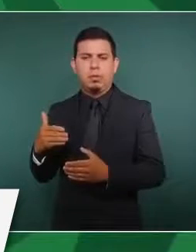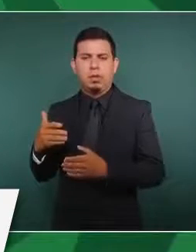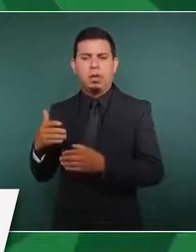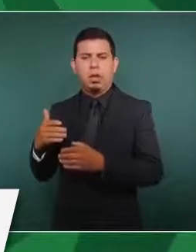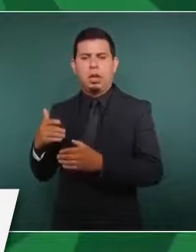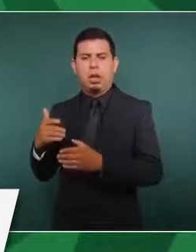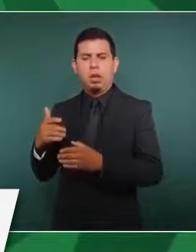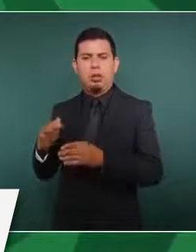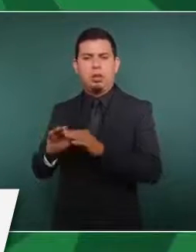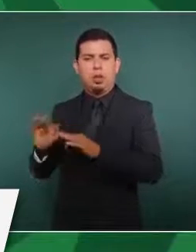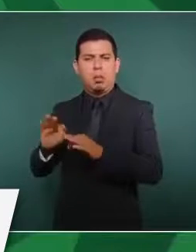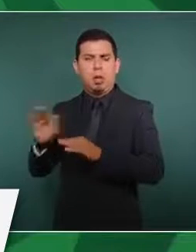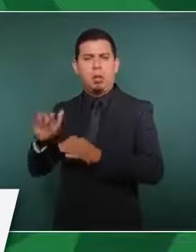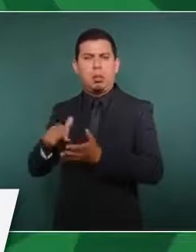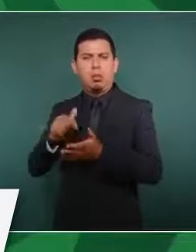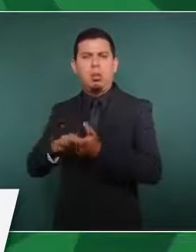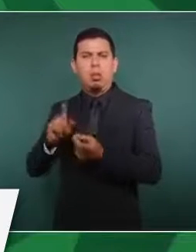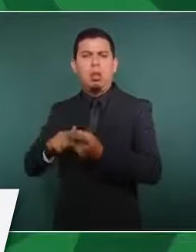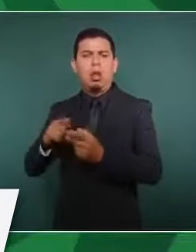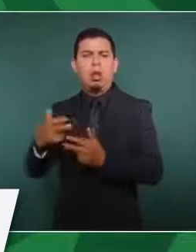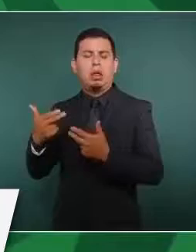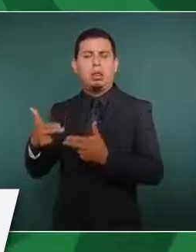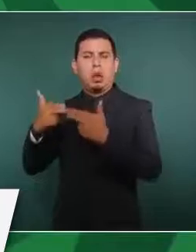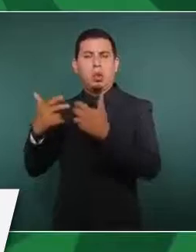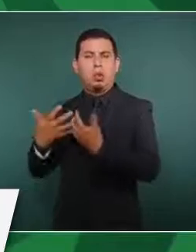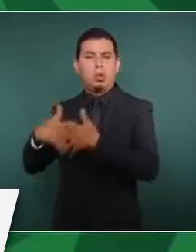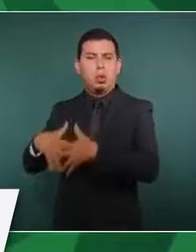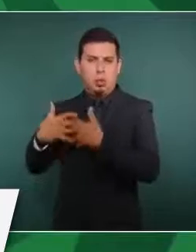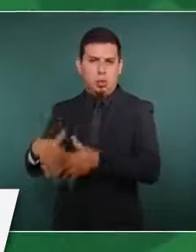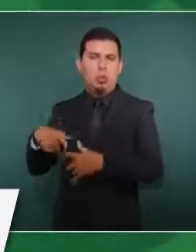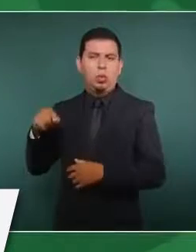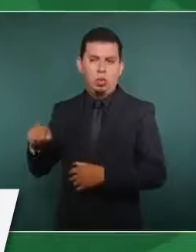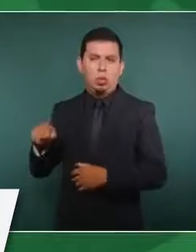trabajando en una empresa